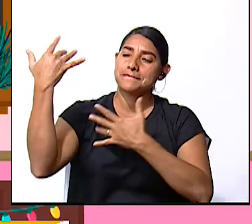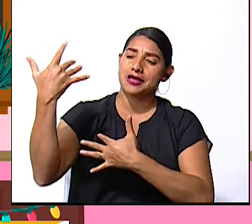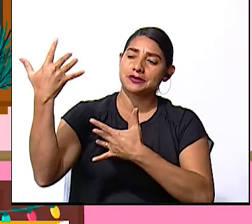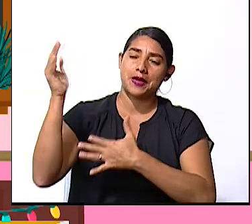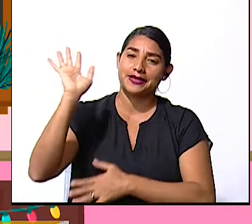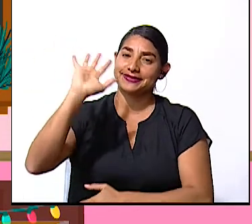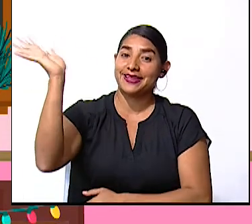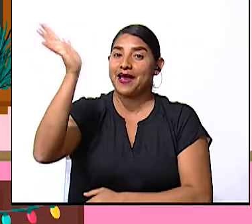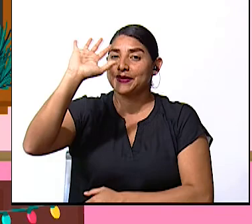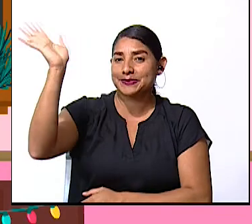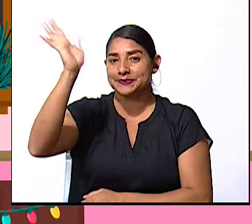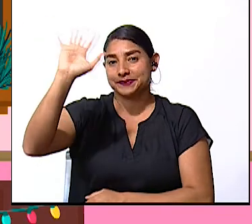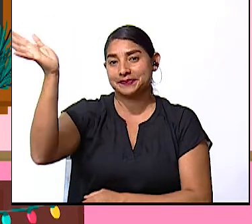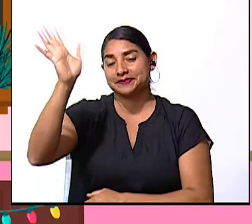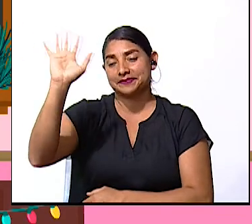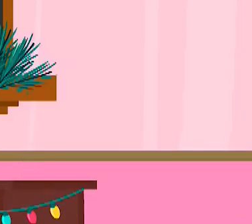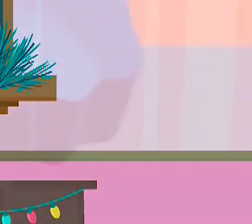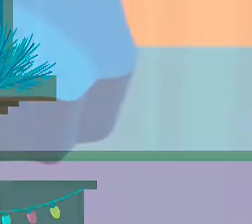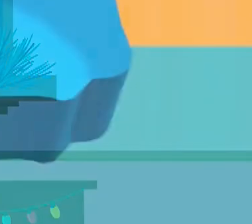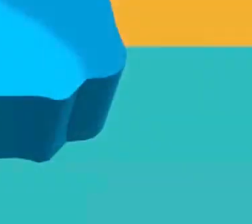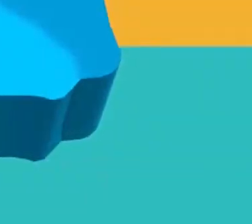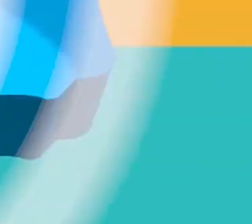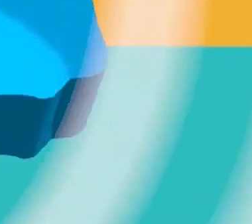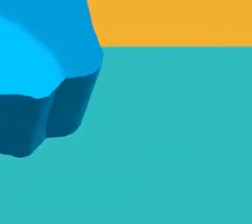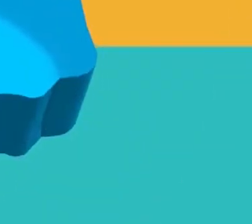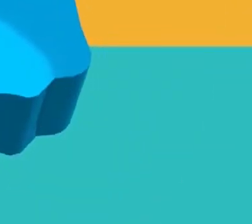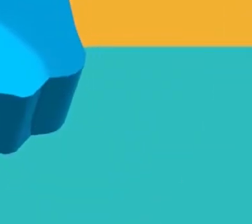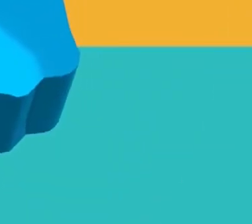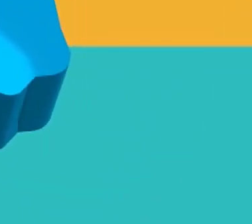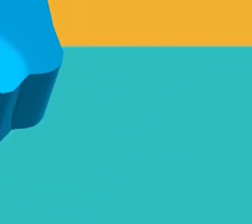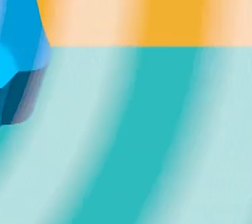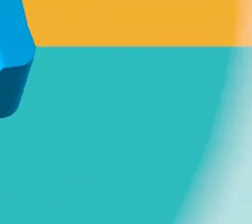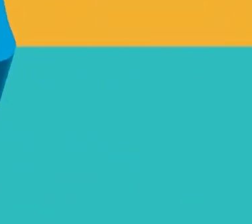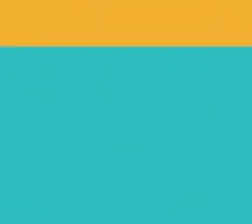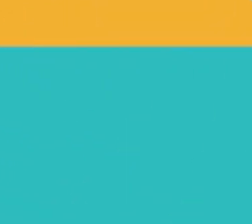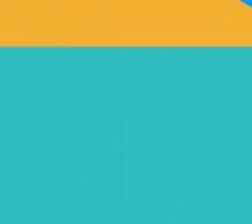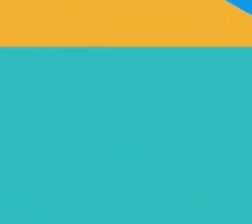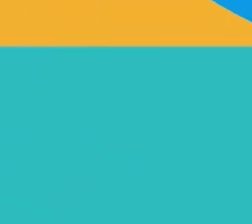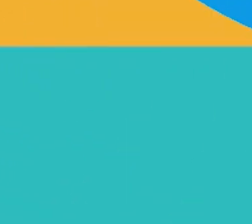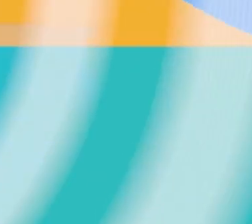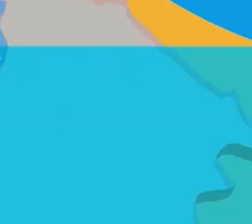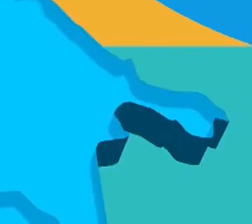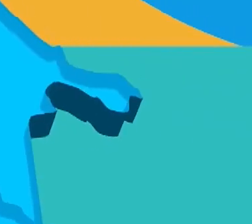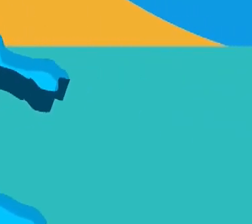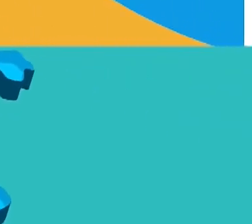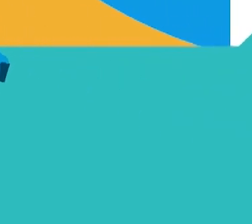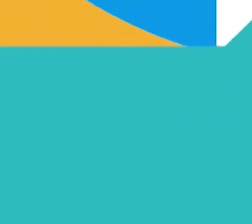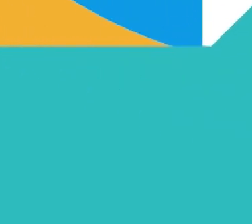esperanzas. Adiós.